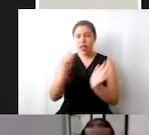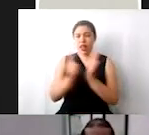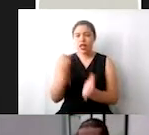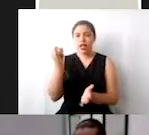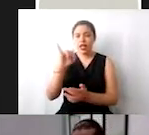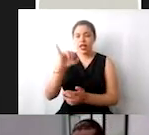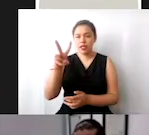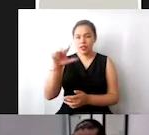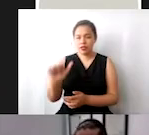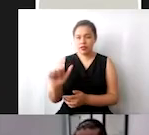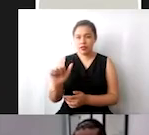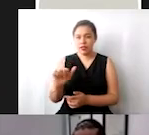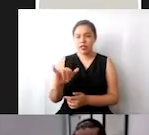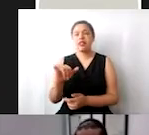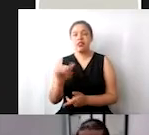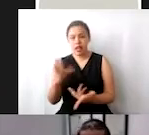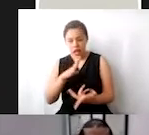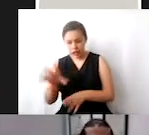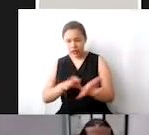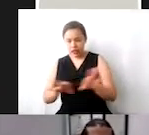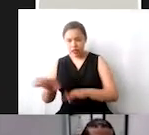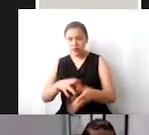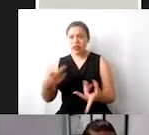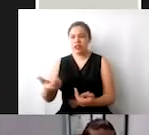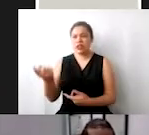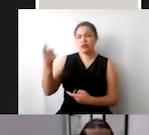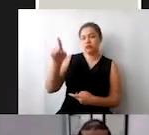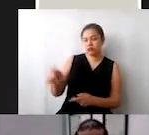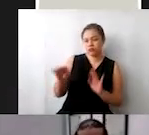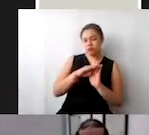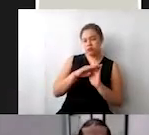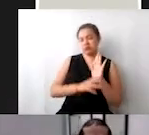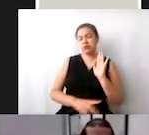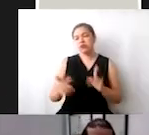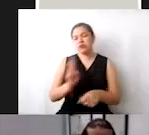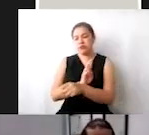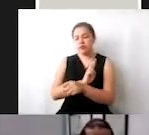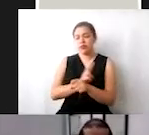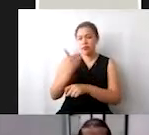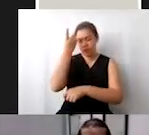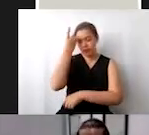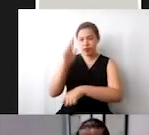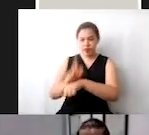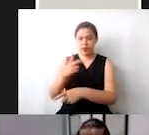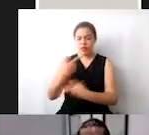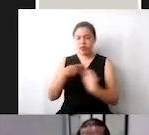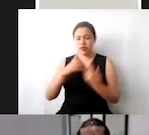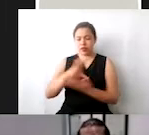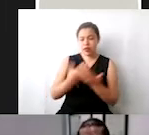funciones, ni si reciben instrucciones o supervisión o dirección por el contratante, sino más